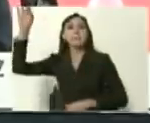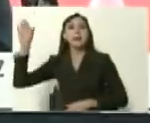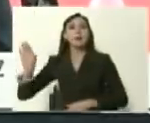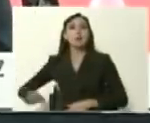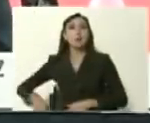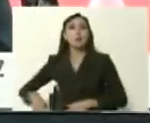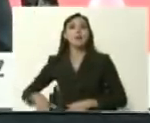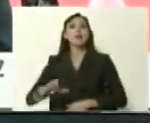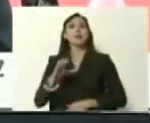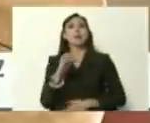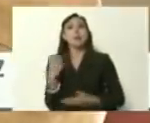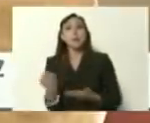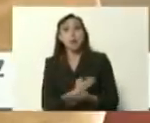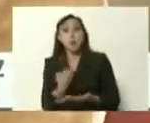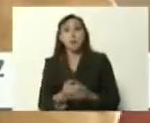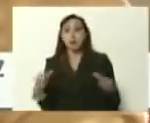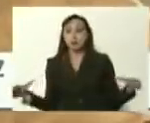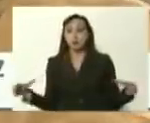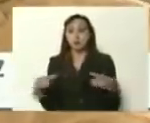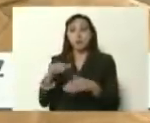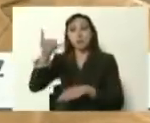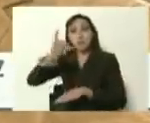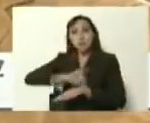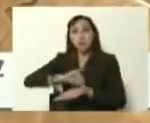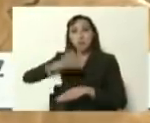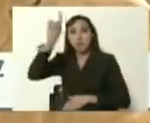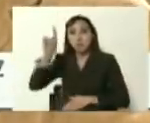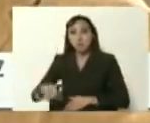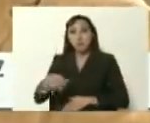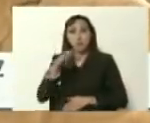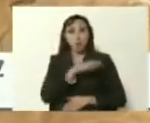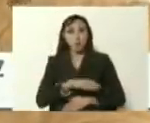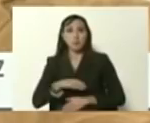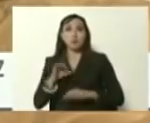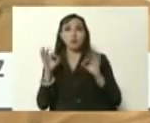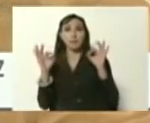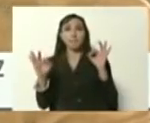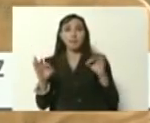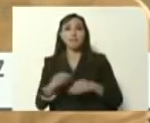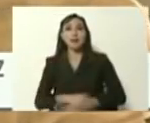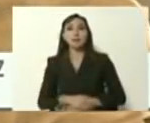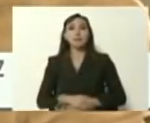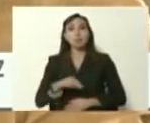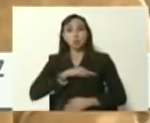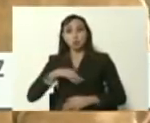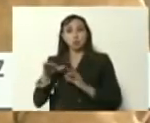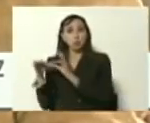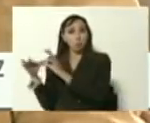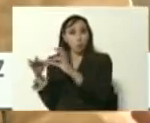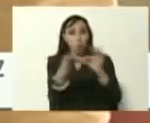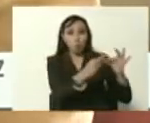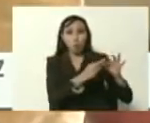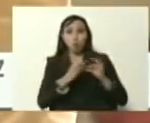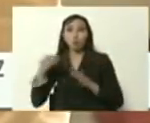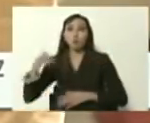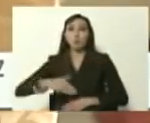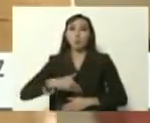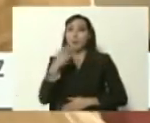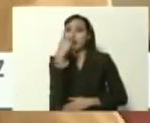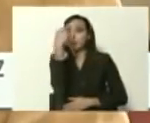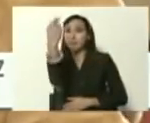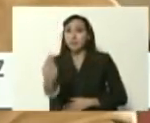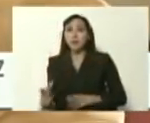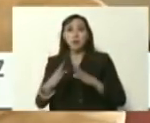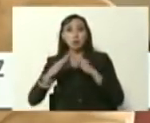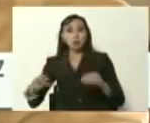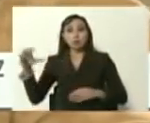Iglesia Evangélica Nacional junto a la Comisión de Paz y Reconciliación Nacional, para que juntos podamos visitar todos